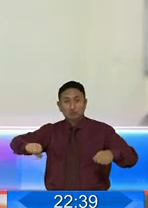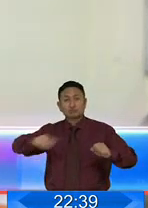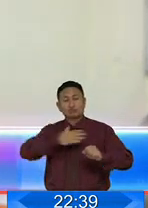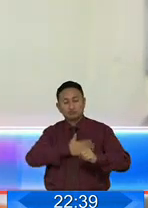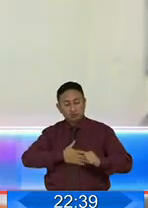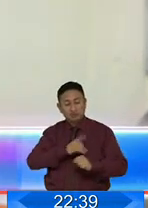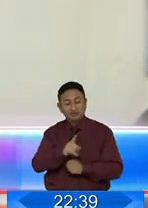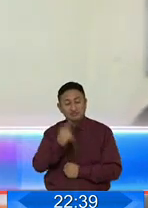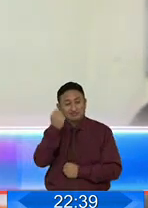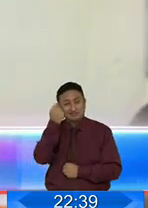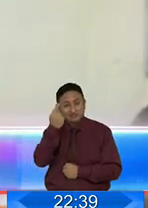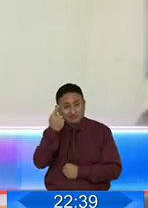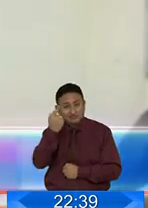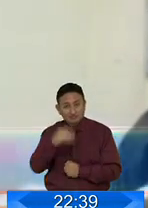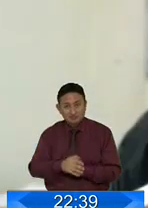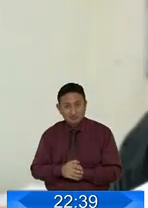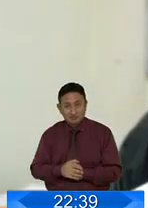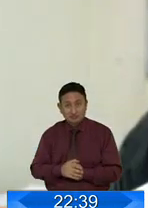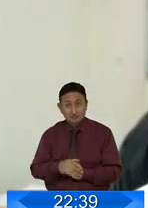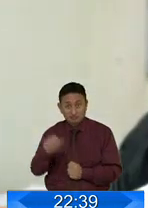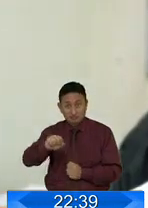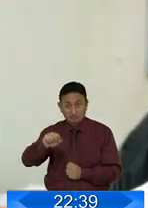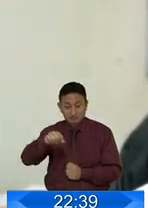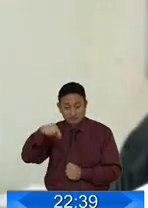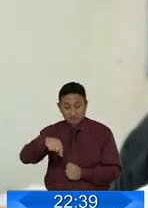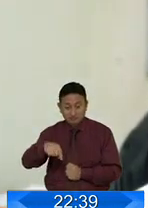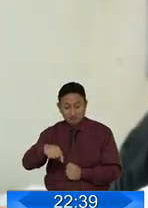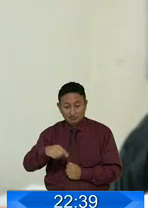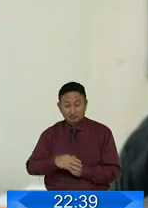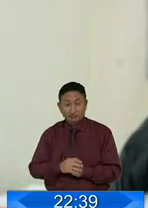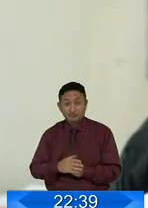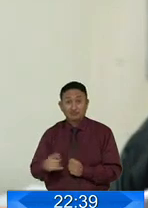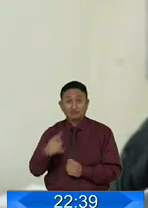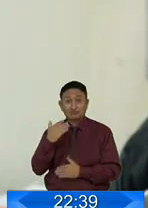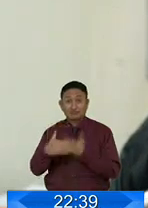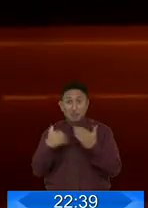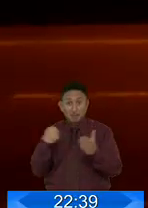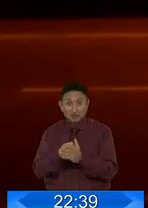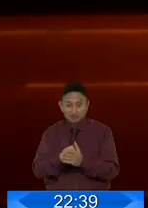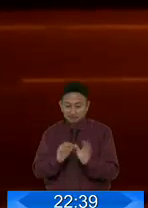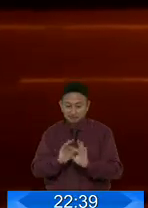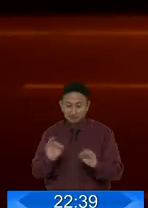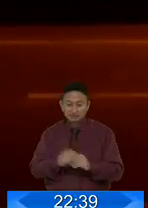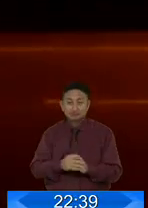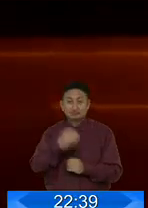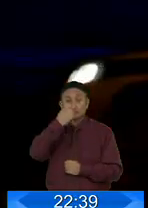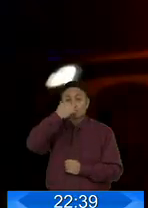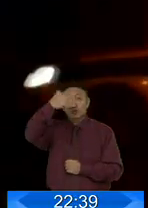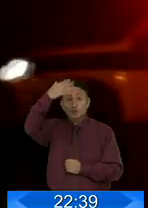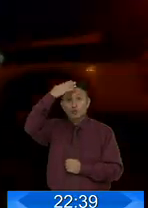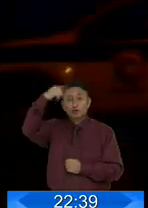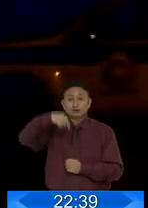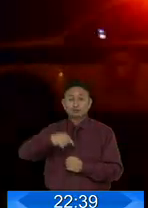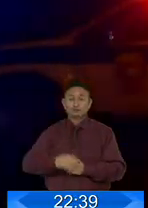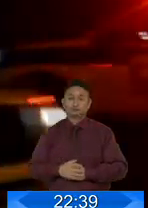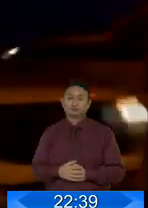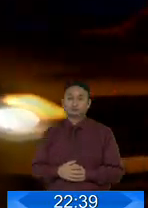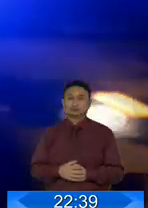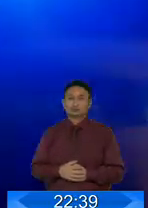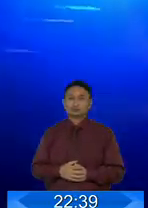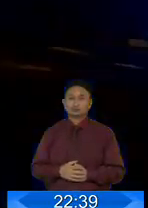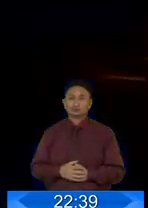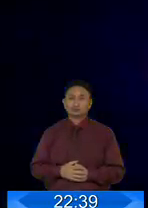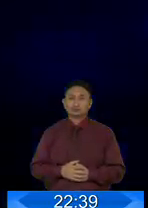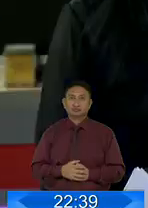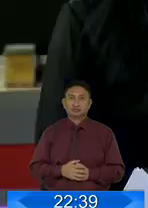una conciencia mayor aún a fin de evitar este tipo de siniestros. Desde Santo Domingo de Los Áchilas, informó Gisela Moreira